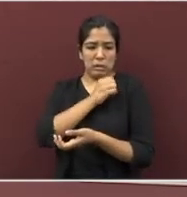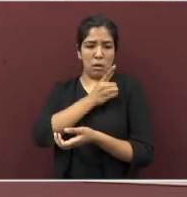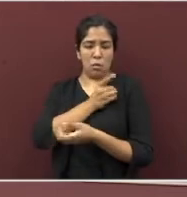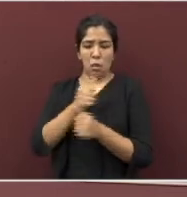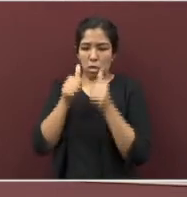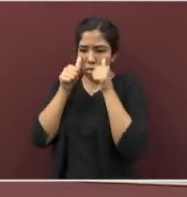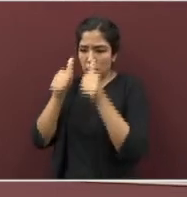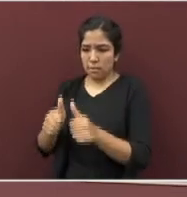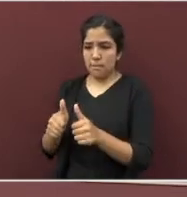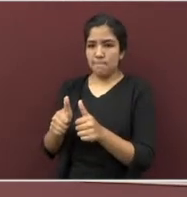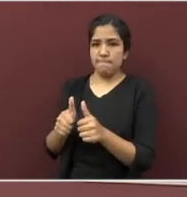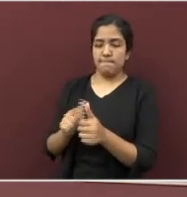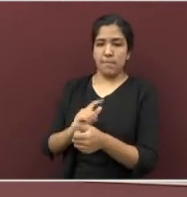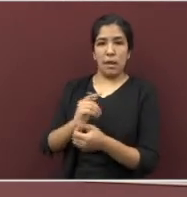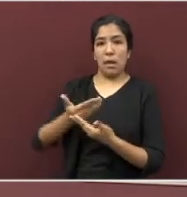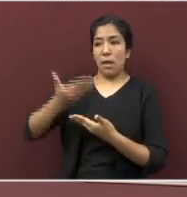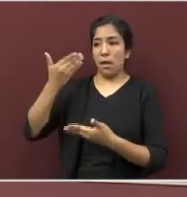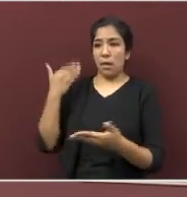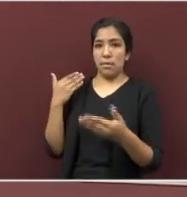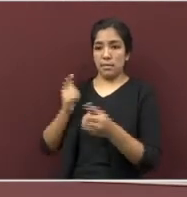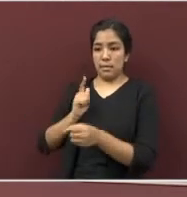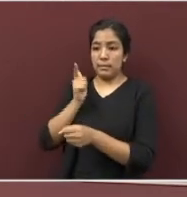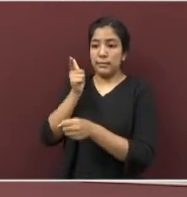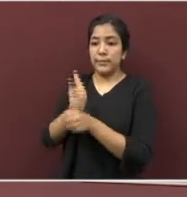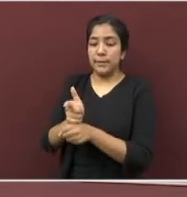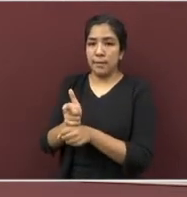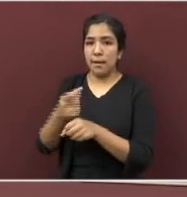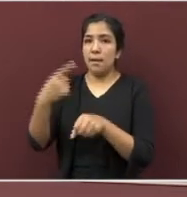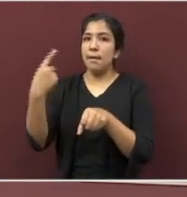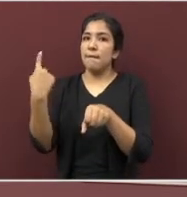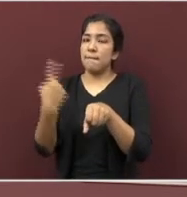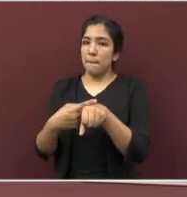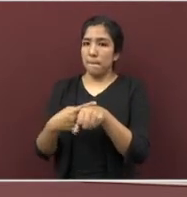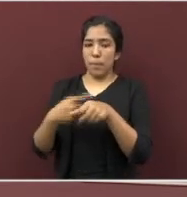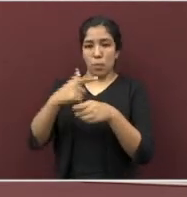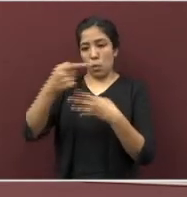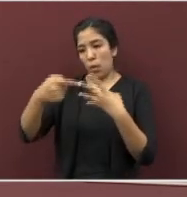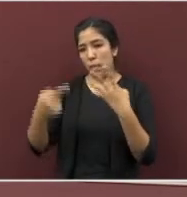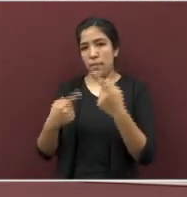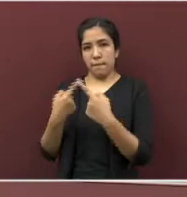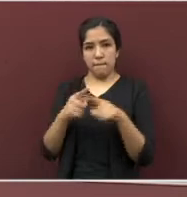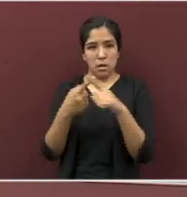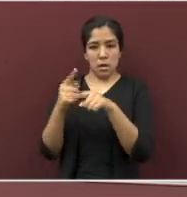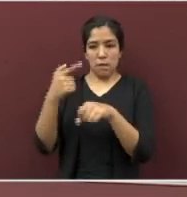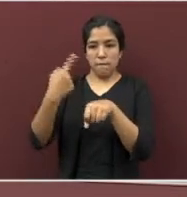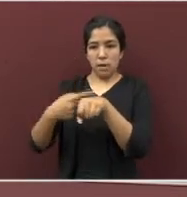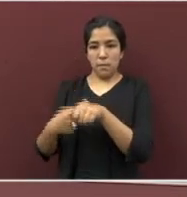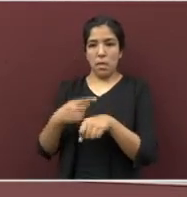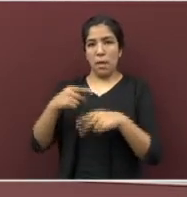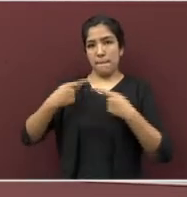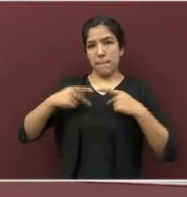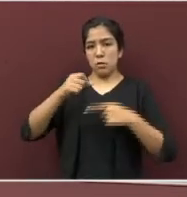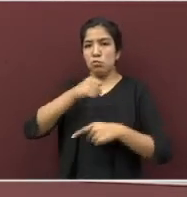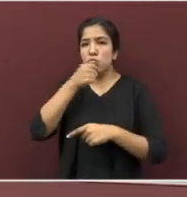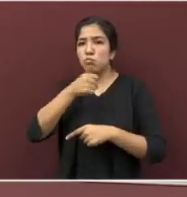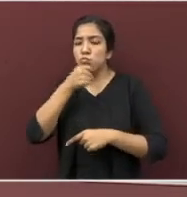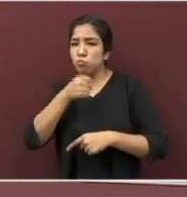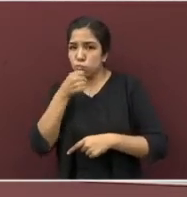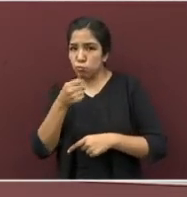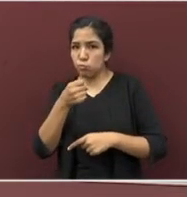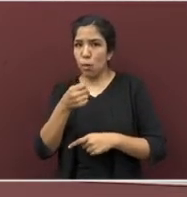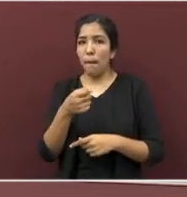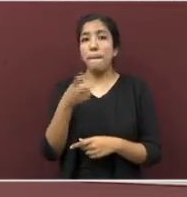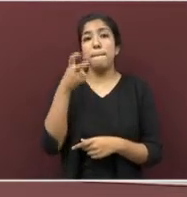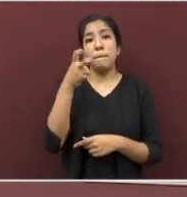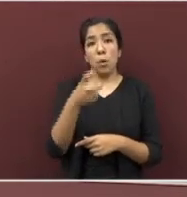oportunamente las enfermedades en los adultos mayores así también se han ido incorporando actividades específicas